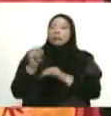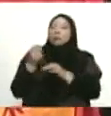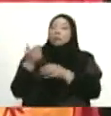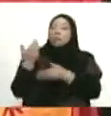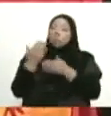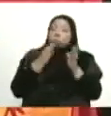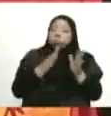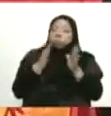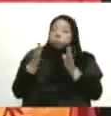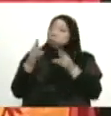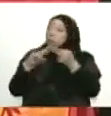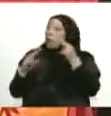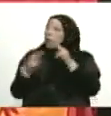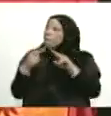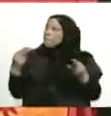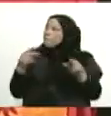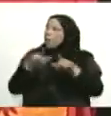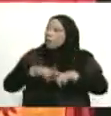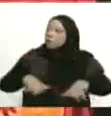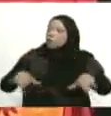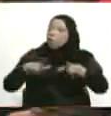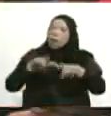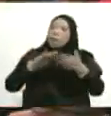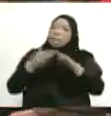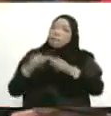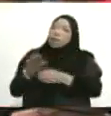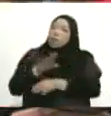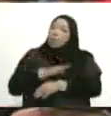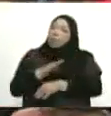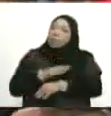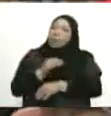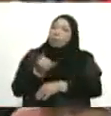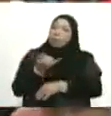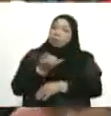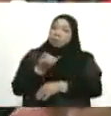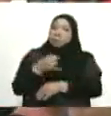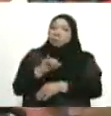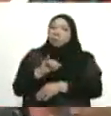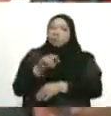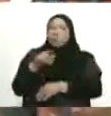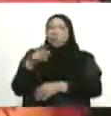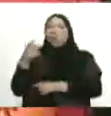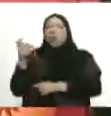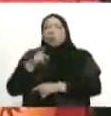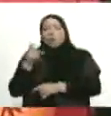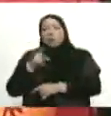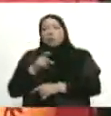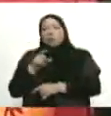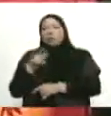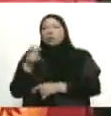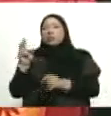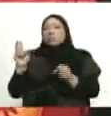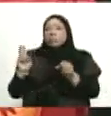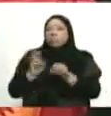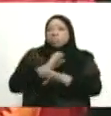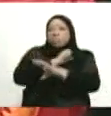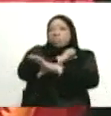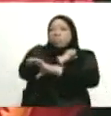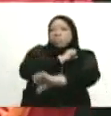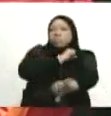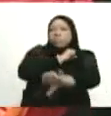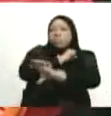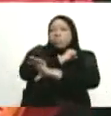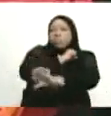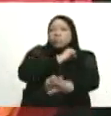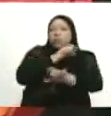que garantice la paz en su territorio, que identifique cuáles son los puntos de violencia para